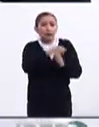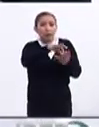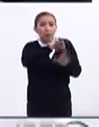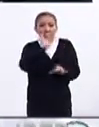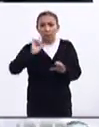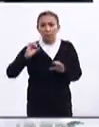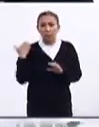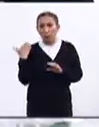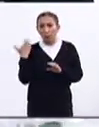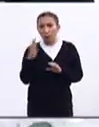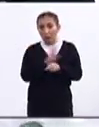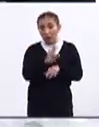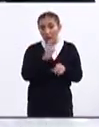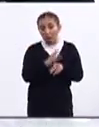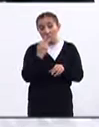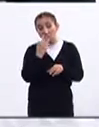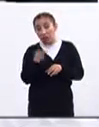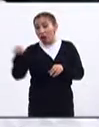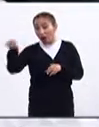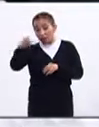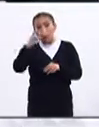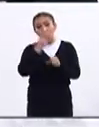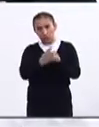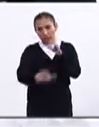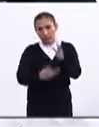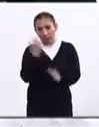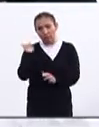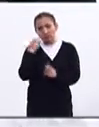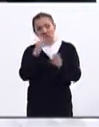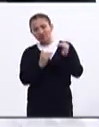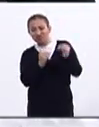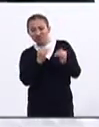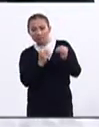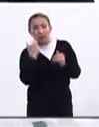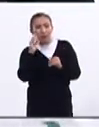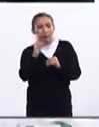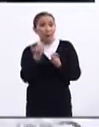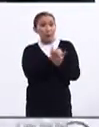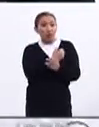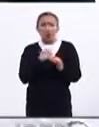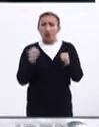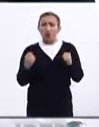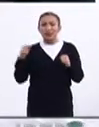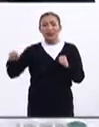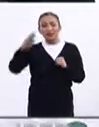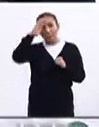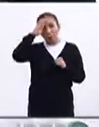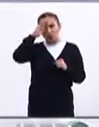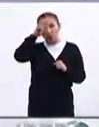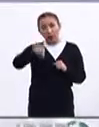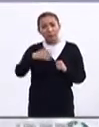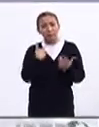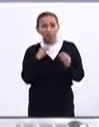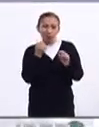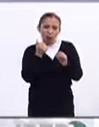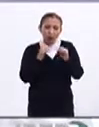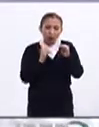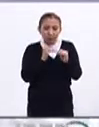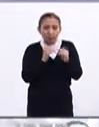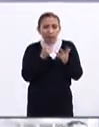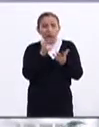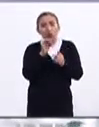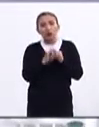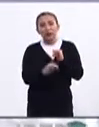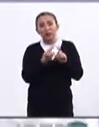elecciones recientes de Brasil, en donde sí hay segunda vuelta, en donde, bueno, se esperaba un triunfo arrollador de Jair Bolsonaro y